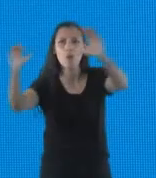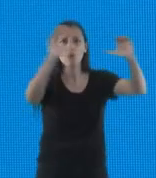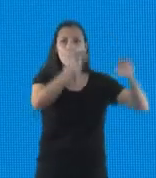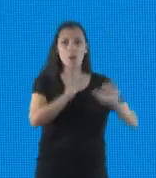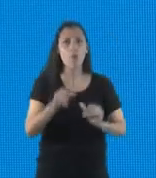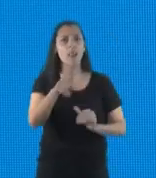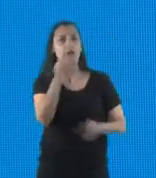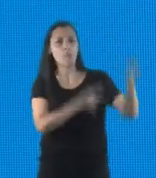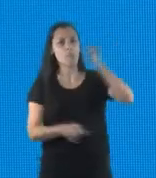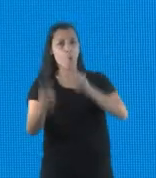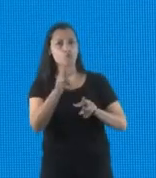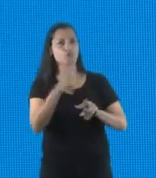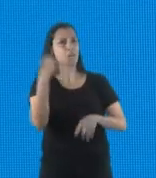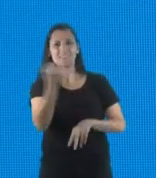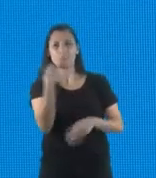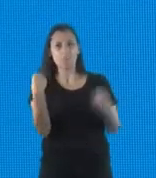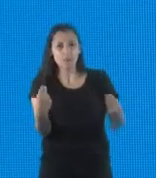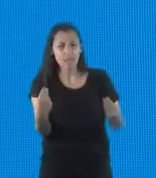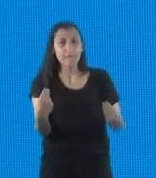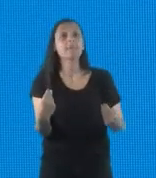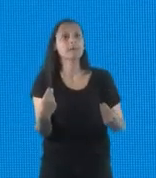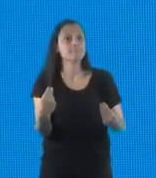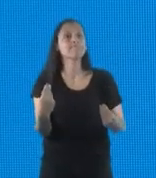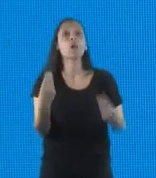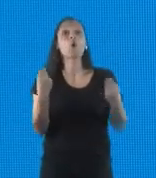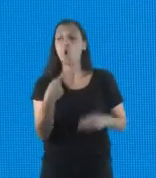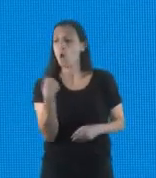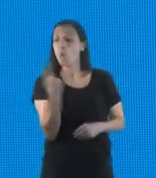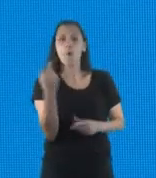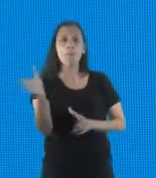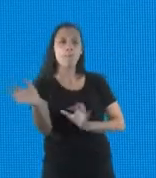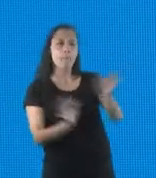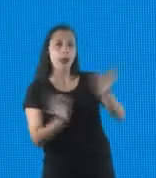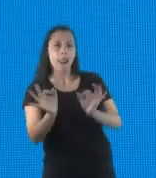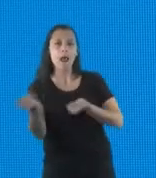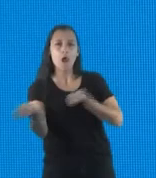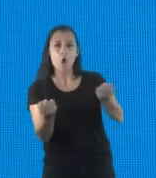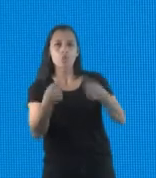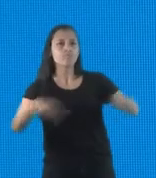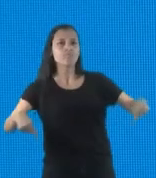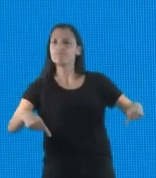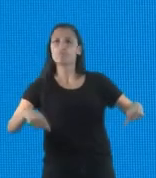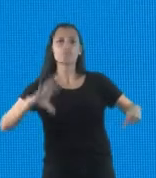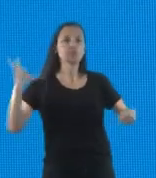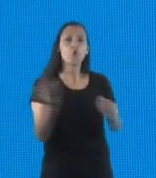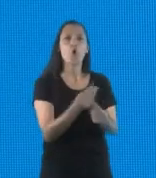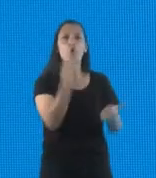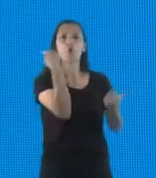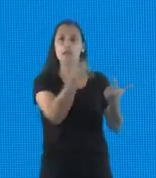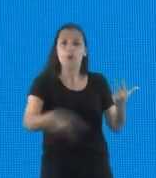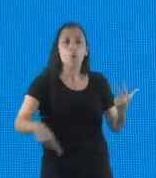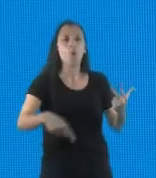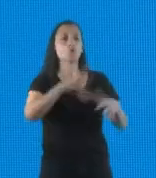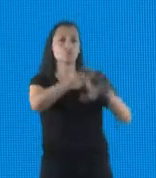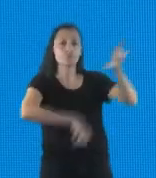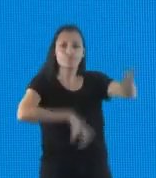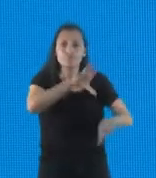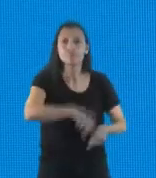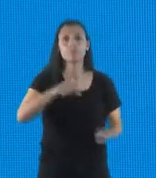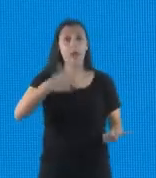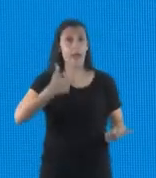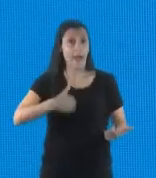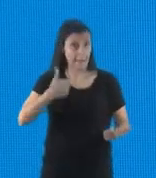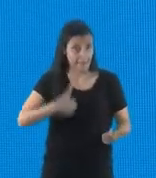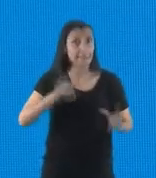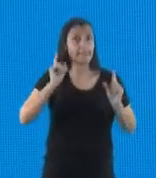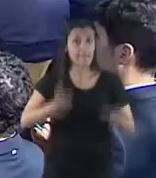Y tiene que ver centralmente con cómo aprovechamos mejor cada uno de los recursos de los argentinos,